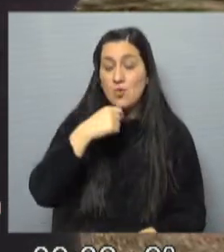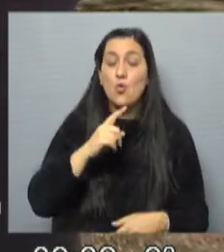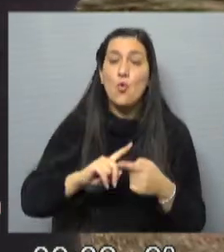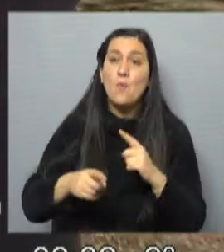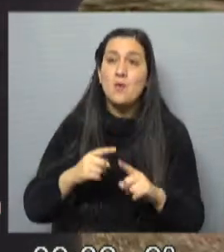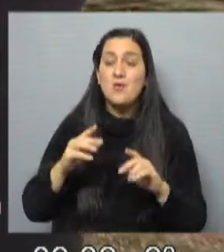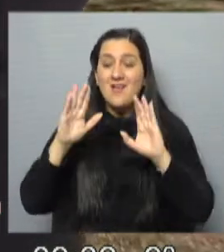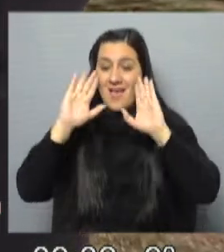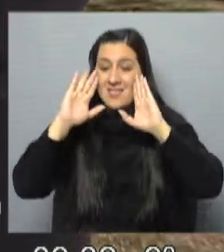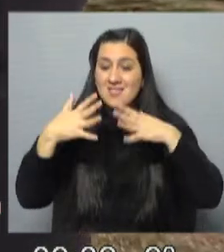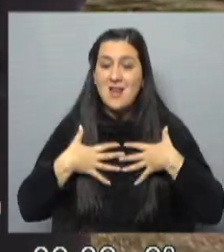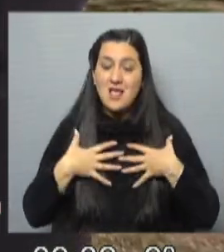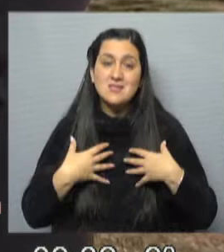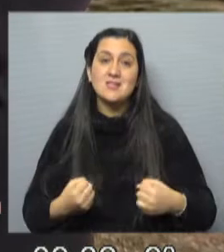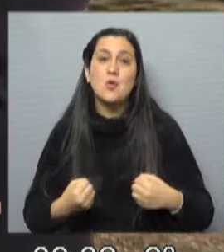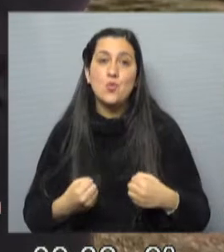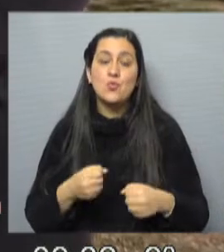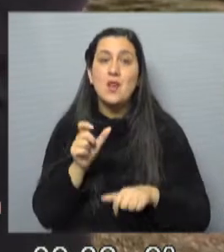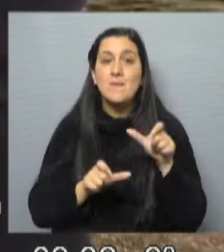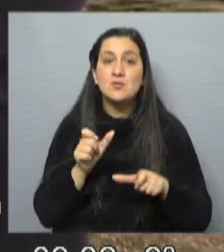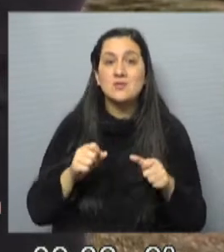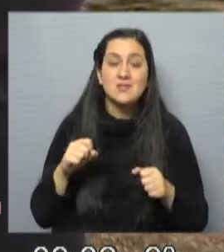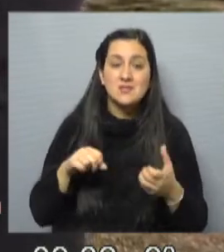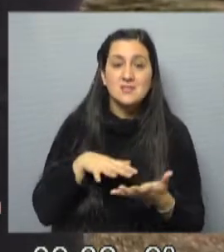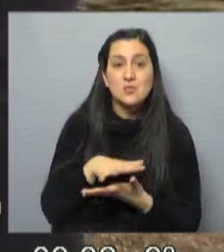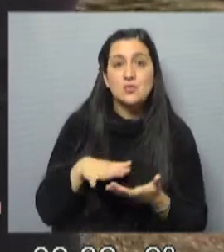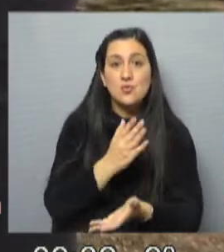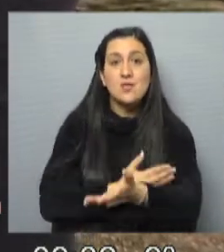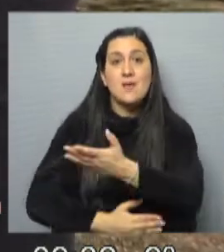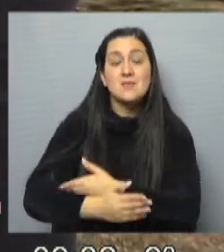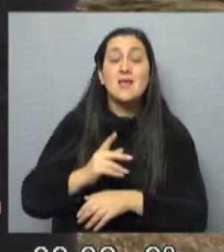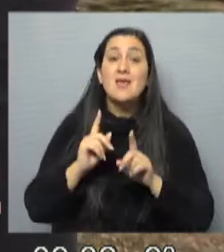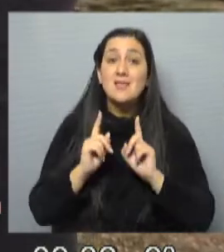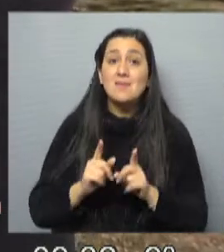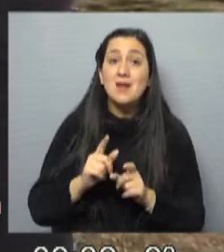atienden a la salud también de las personas en situación de discapacidad y también